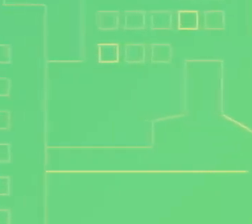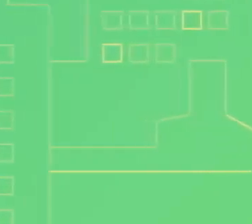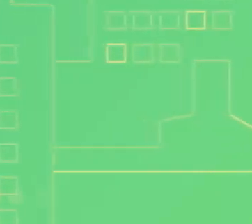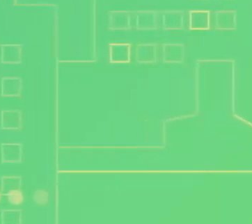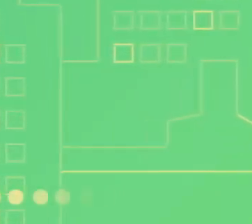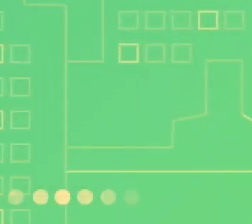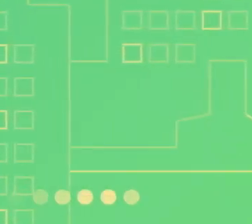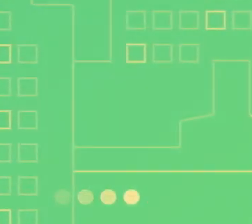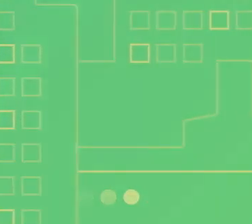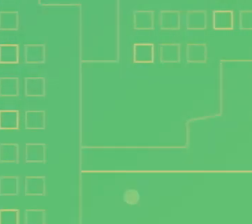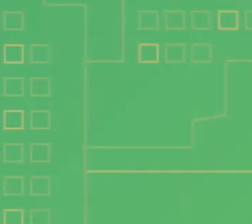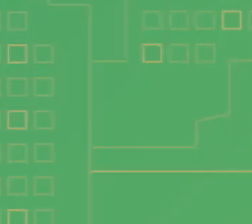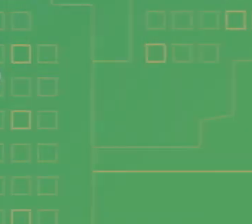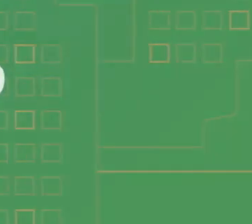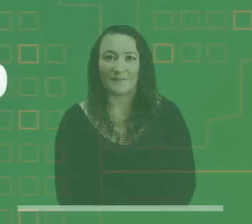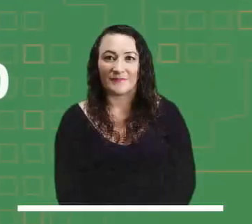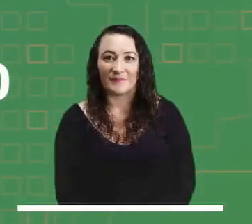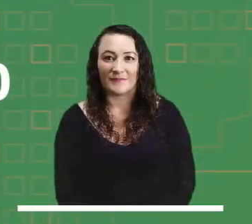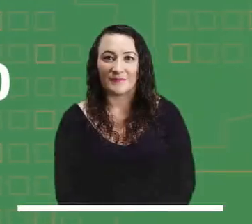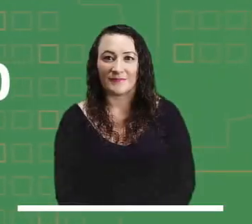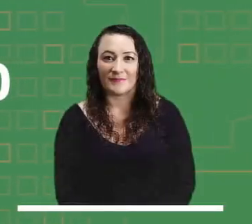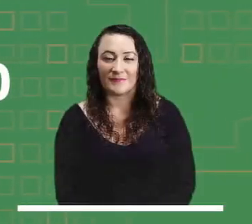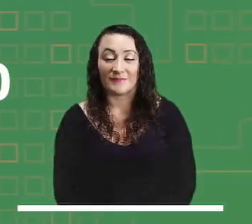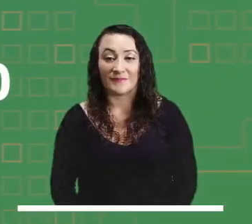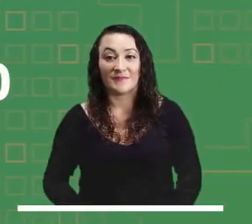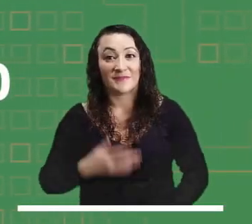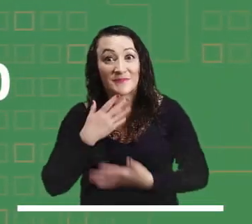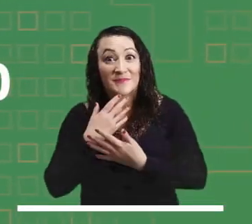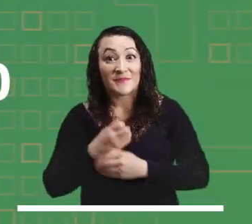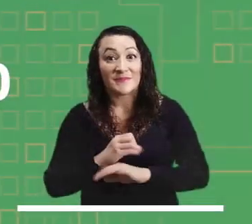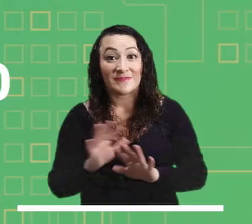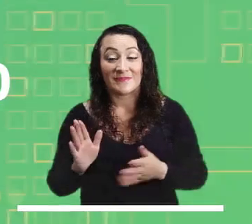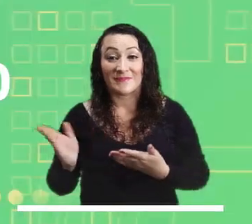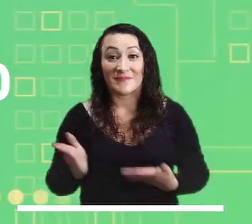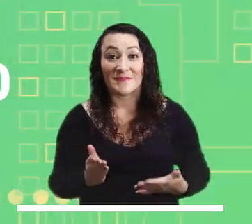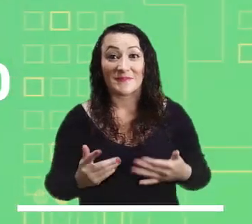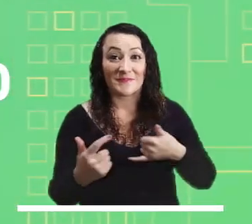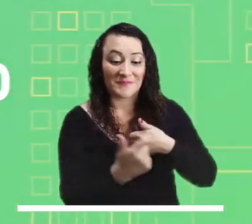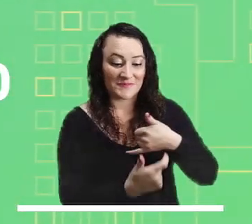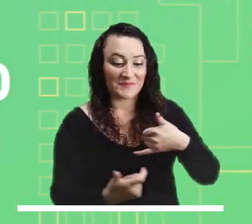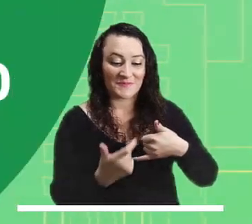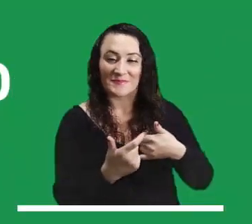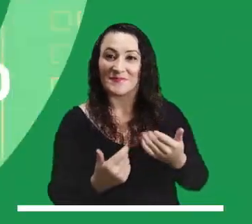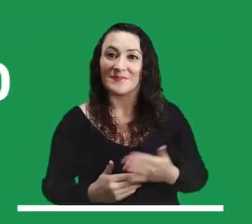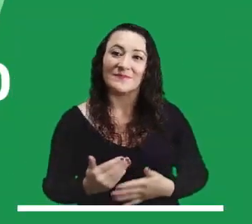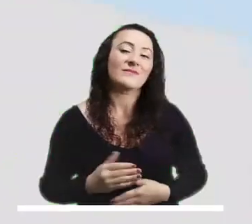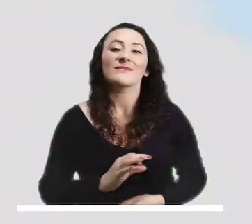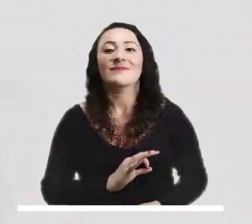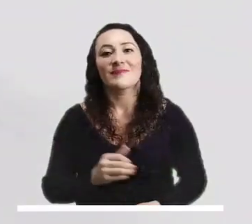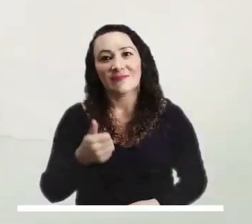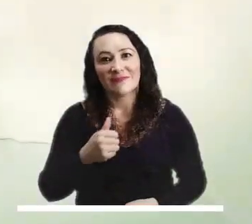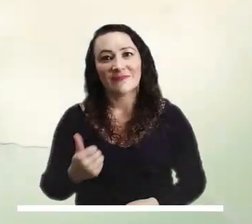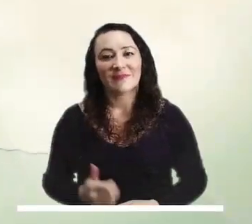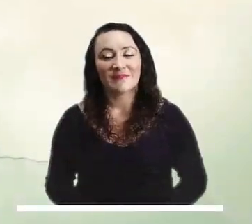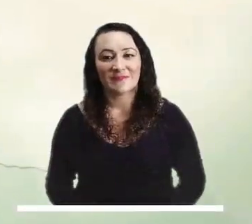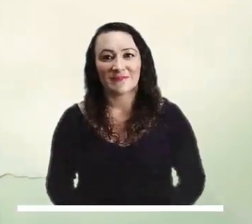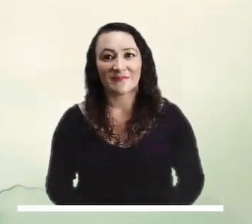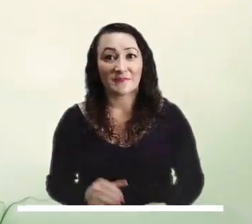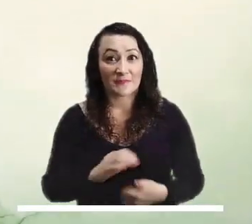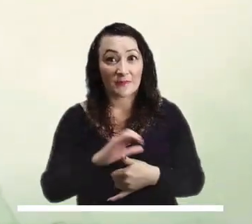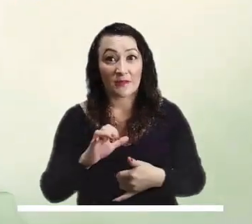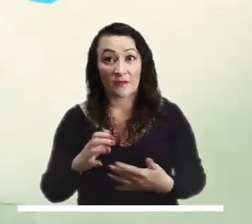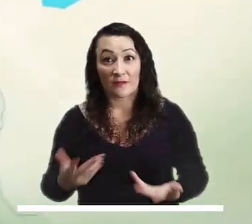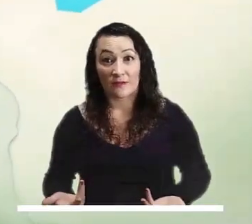Buenos días y bienvenidos. Empezamos el fin de semana con este recorrido meteorológico por las diferentes regiones del país.